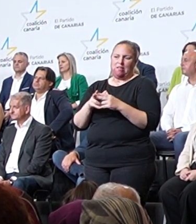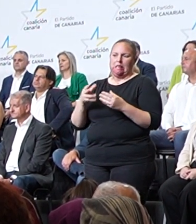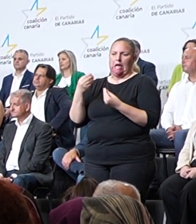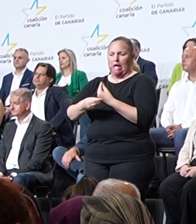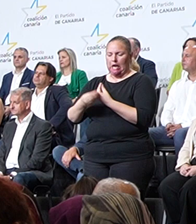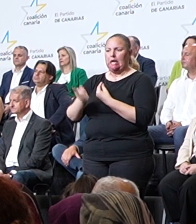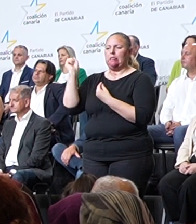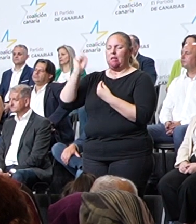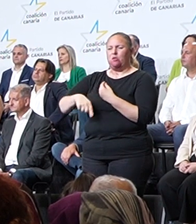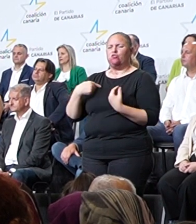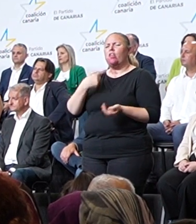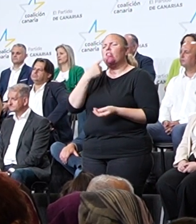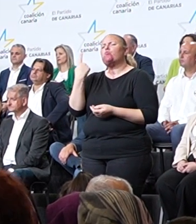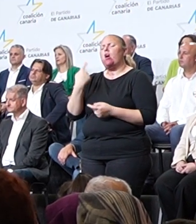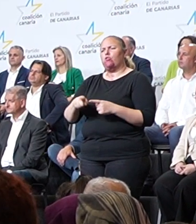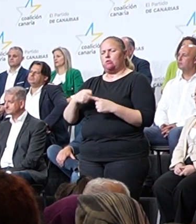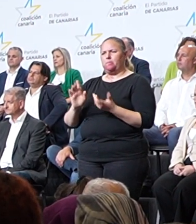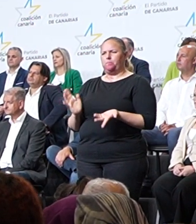Y yo les digo una cosa.